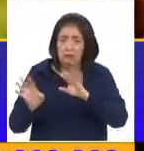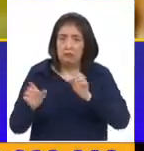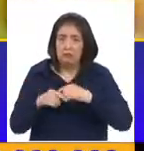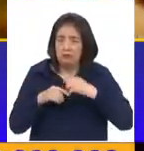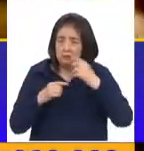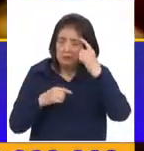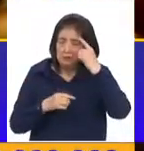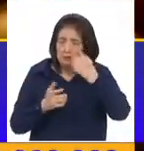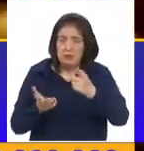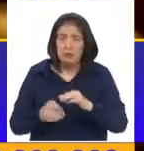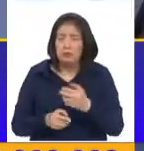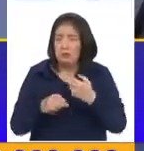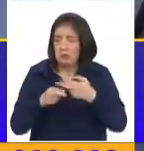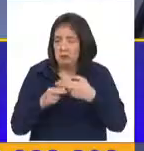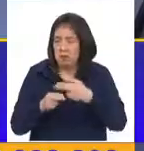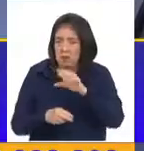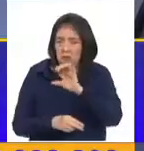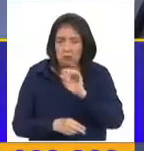Pensamiento Gonzalo.